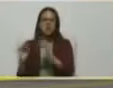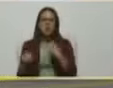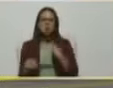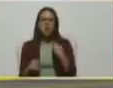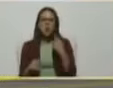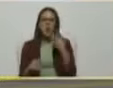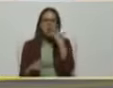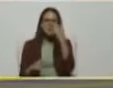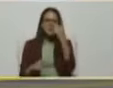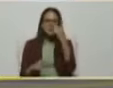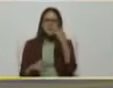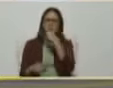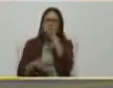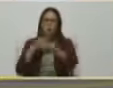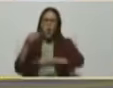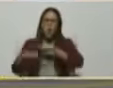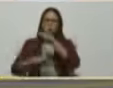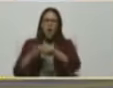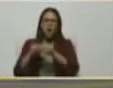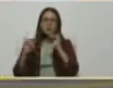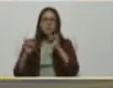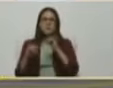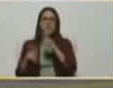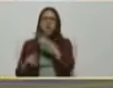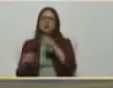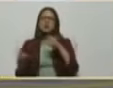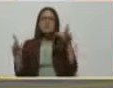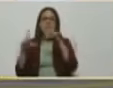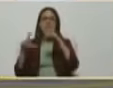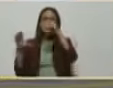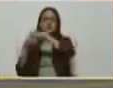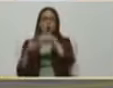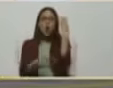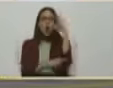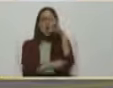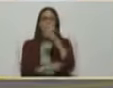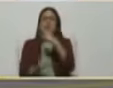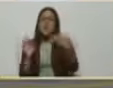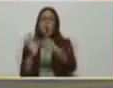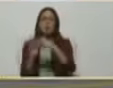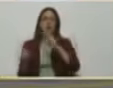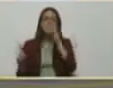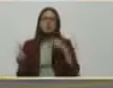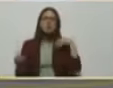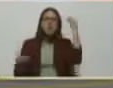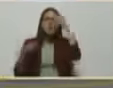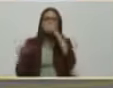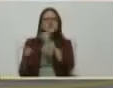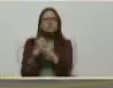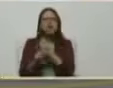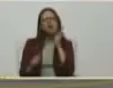creía que como la estaban haciendo Caracol, una emisora colombiana muy enemiga de Venezuela,